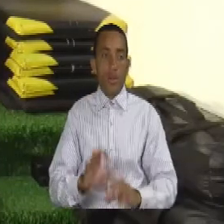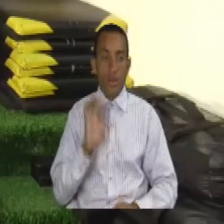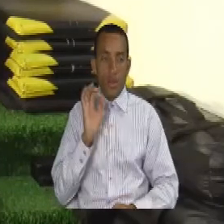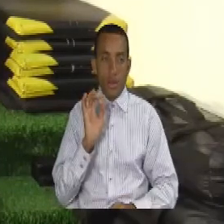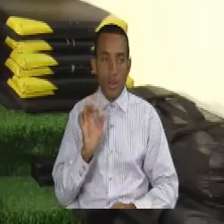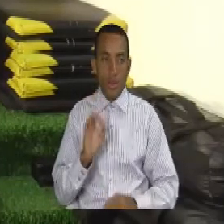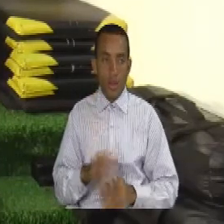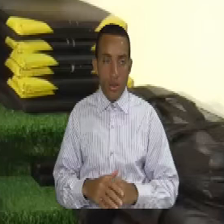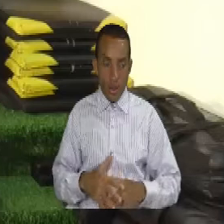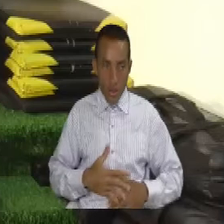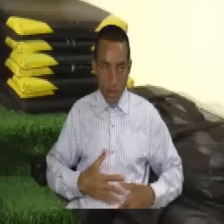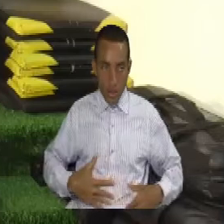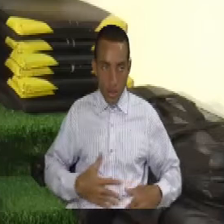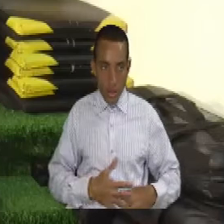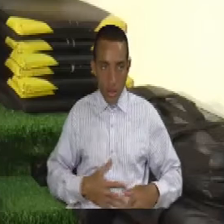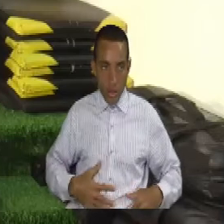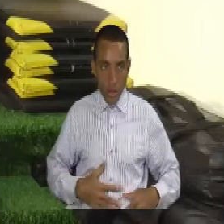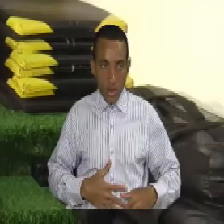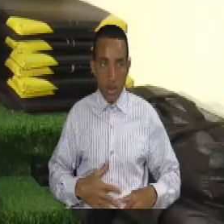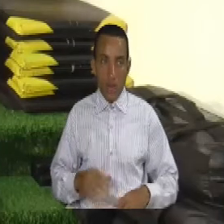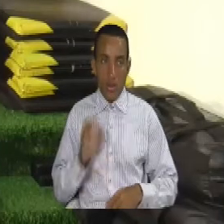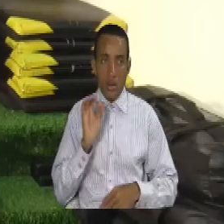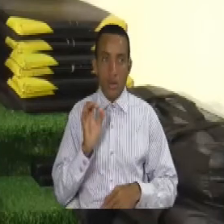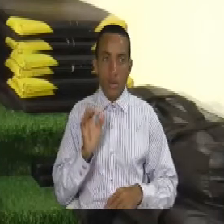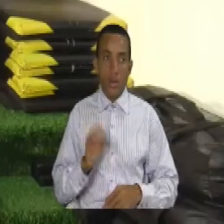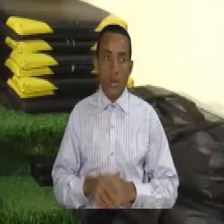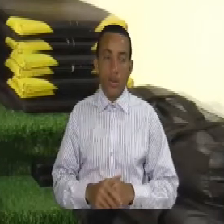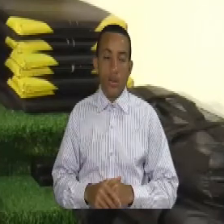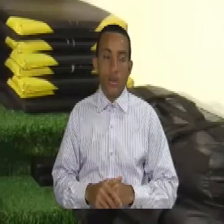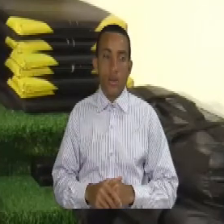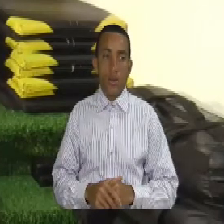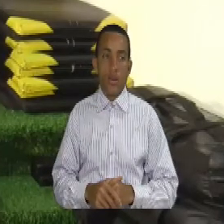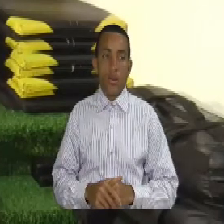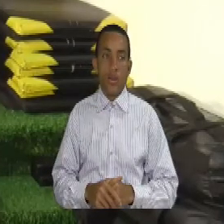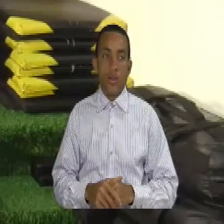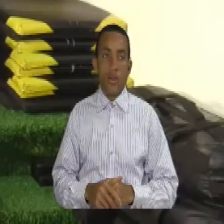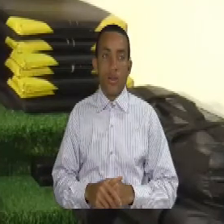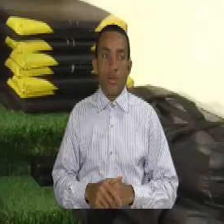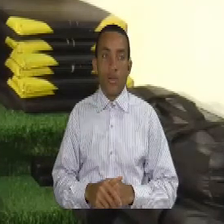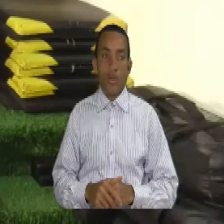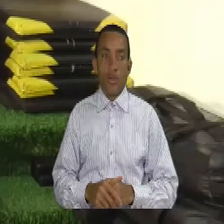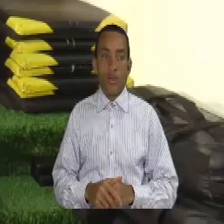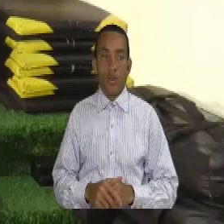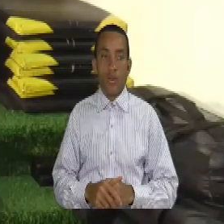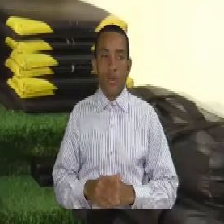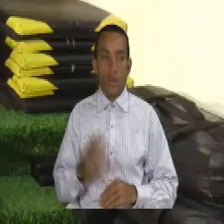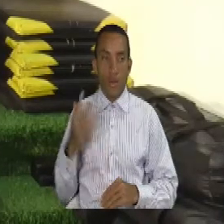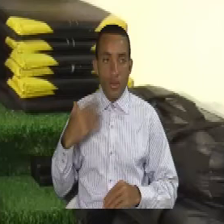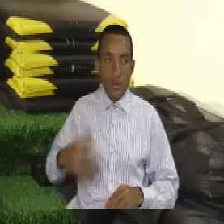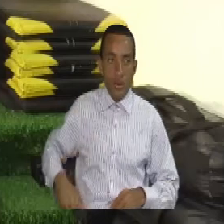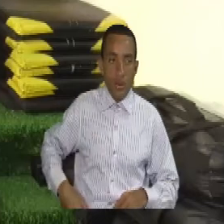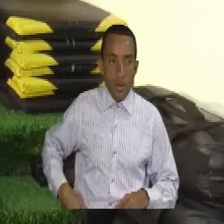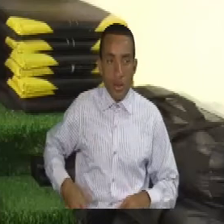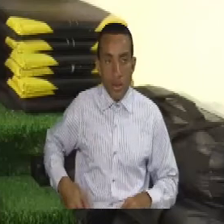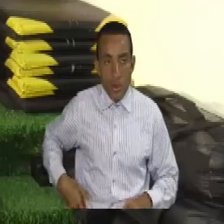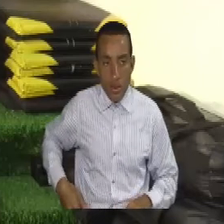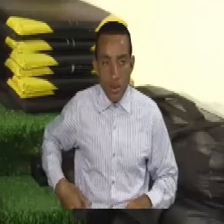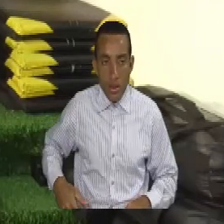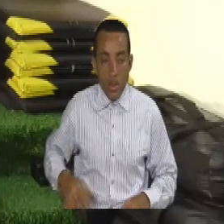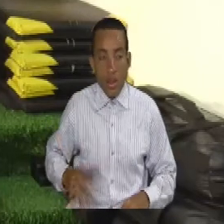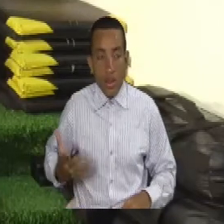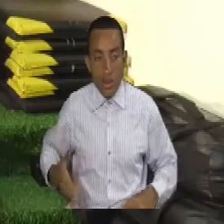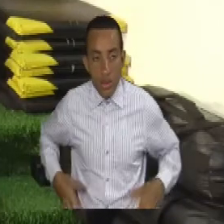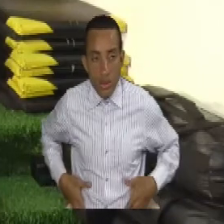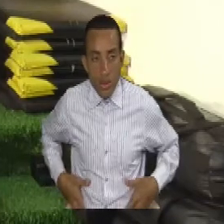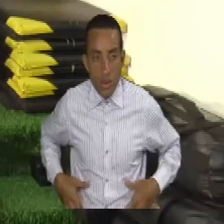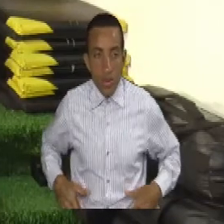trabaje la zona media, las zonas abdominales, hay que terminar con unas lumbares para darle mayor fuerza también a la zona dorsal lumbar de